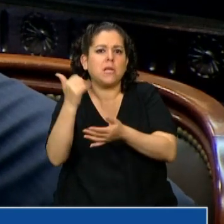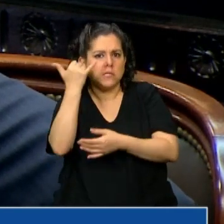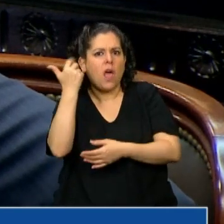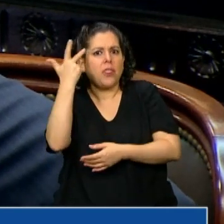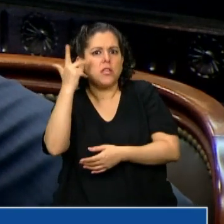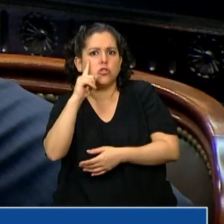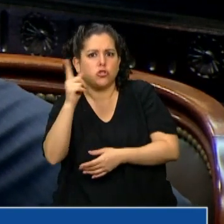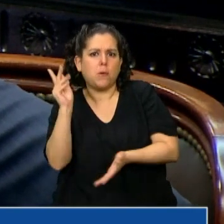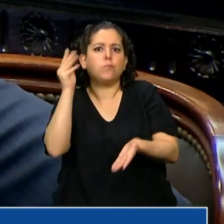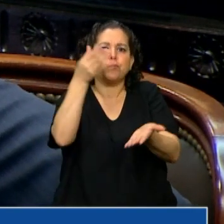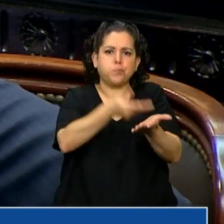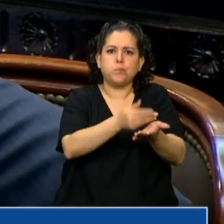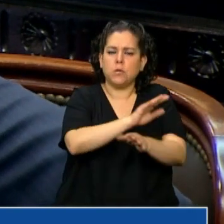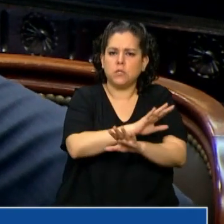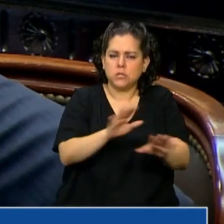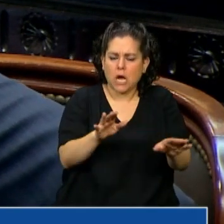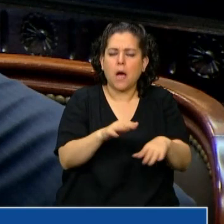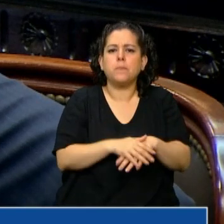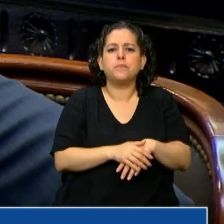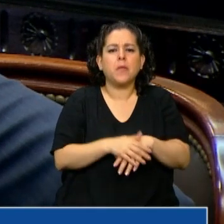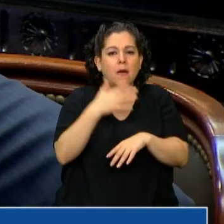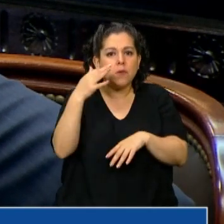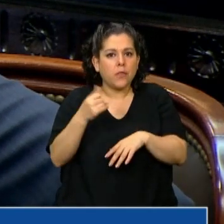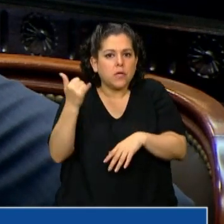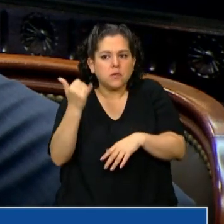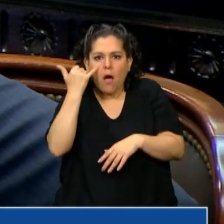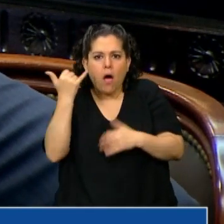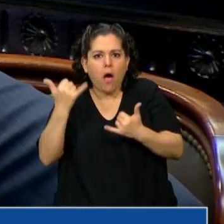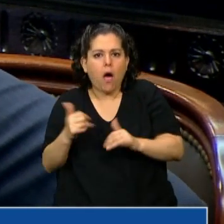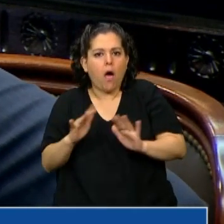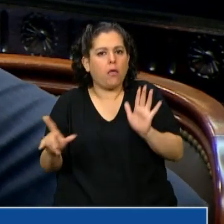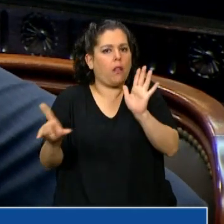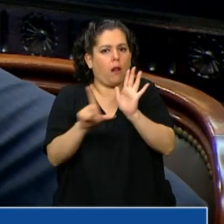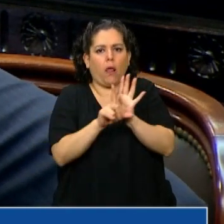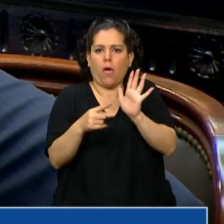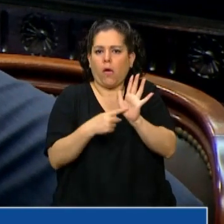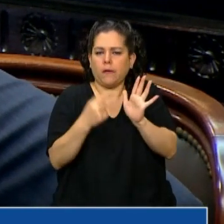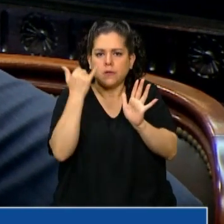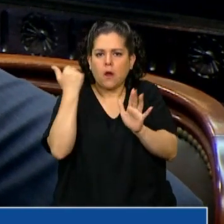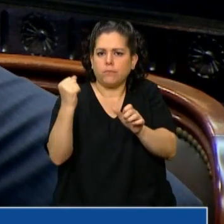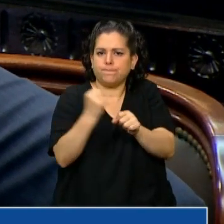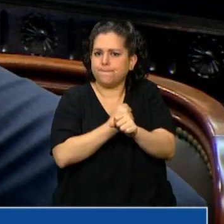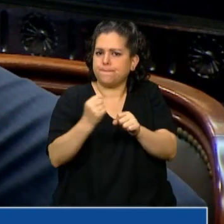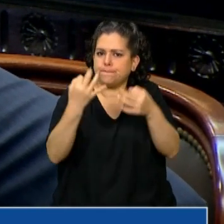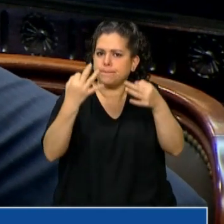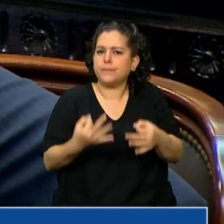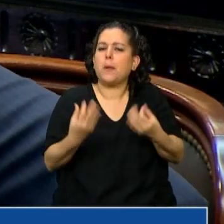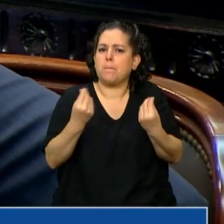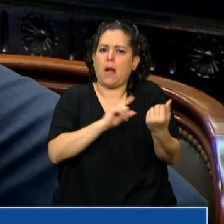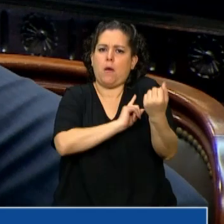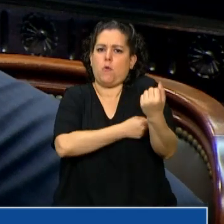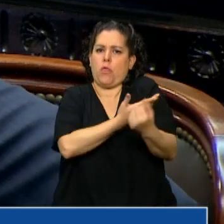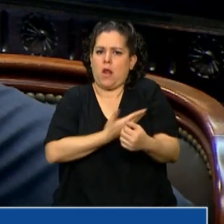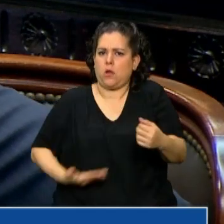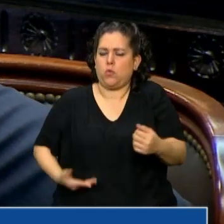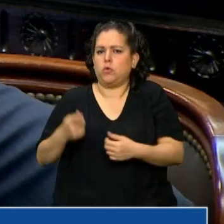ninguna dificultad para establecer este programa porque ya hay legislación delegada por este Congreso para que el Ejecutivo haga